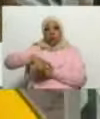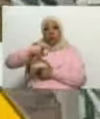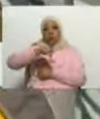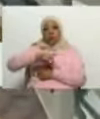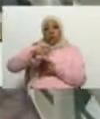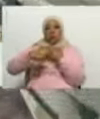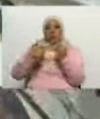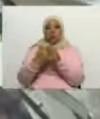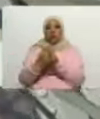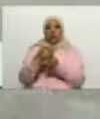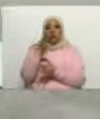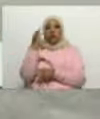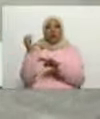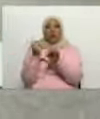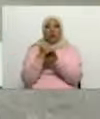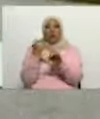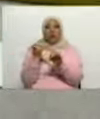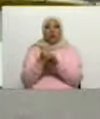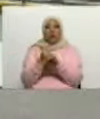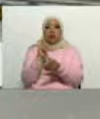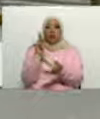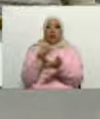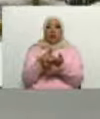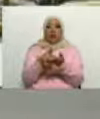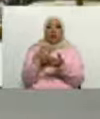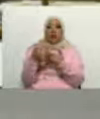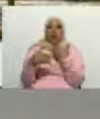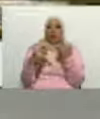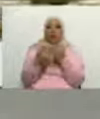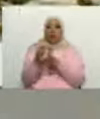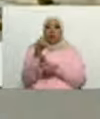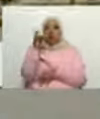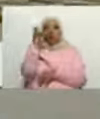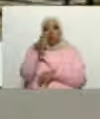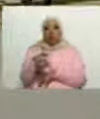Francisco de Paula Santander y Atanasio Girardot, o puente de Tienditas.